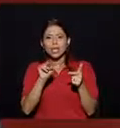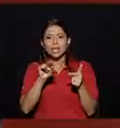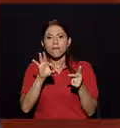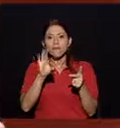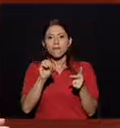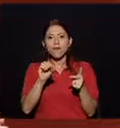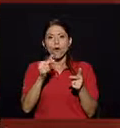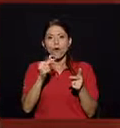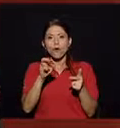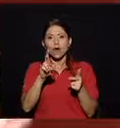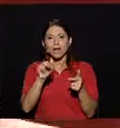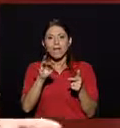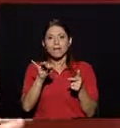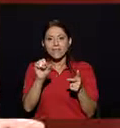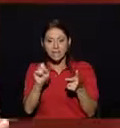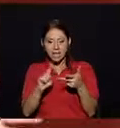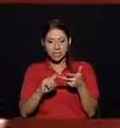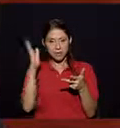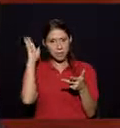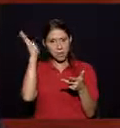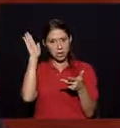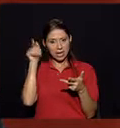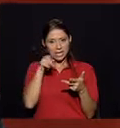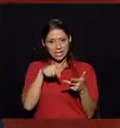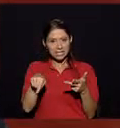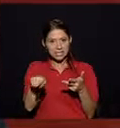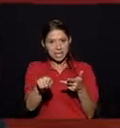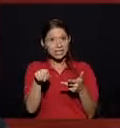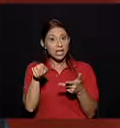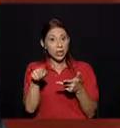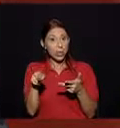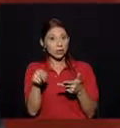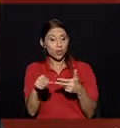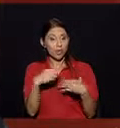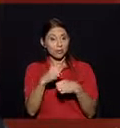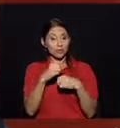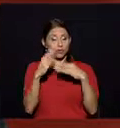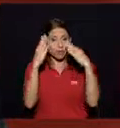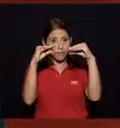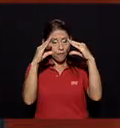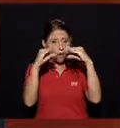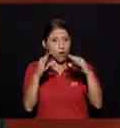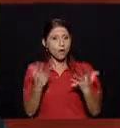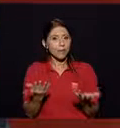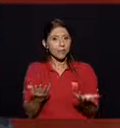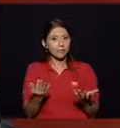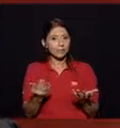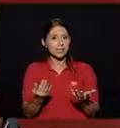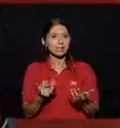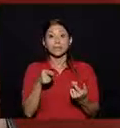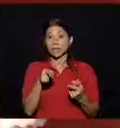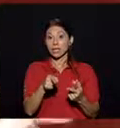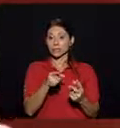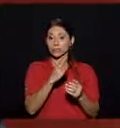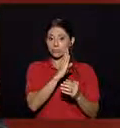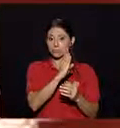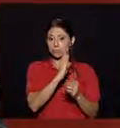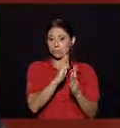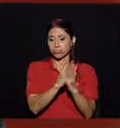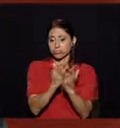las ponencias, que son las investigaciones de base con las que hacemos los informes disponibles también, que es una bibliografía